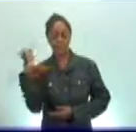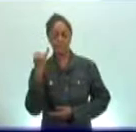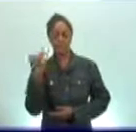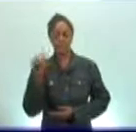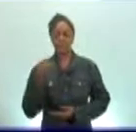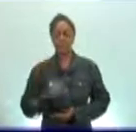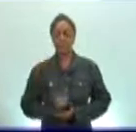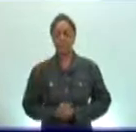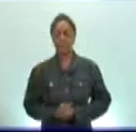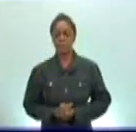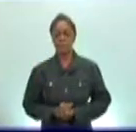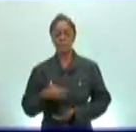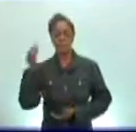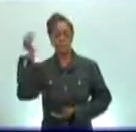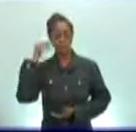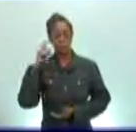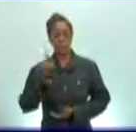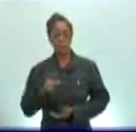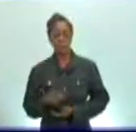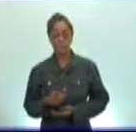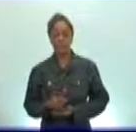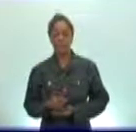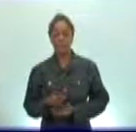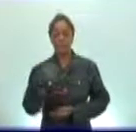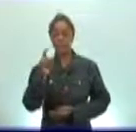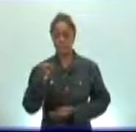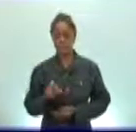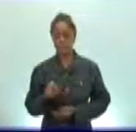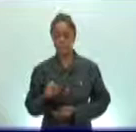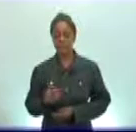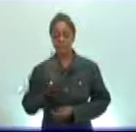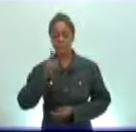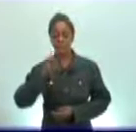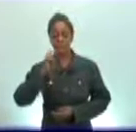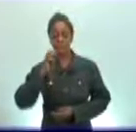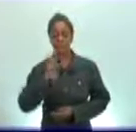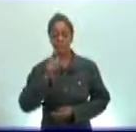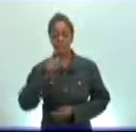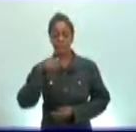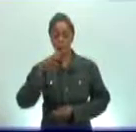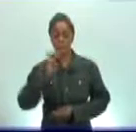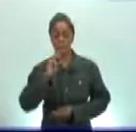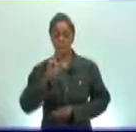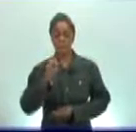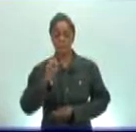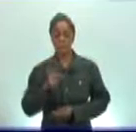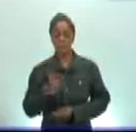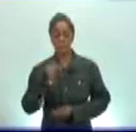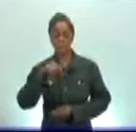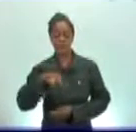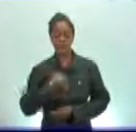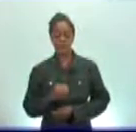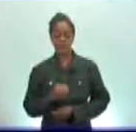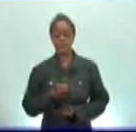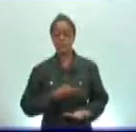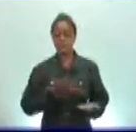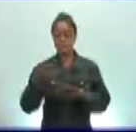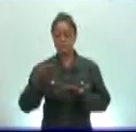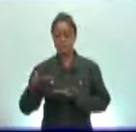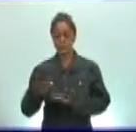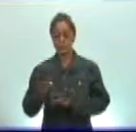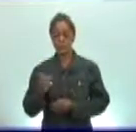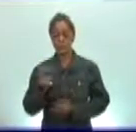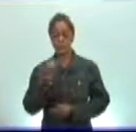internacionalismo. Conocieron la figura de Pablo de la Torriente Brao. Y ahora se la vamos a presentar en